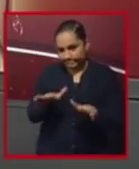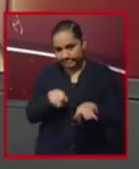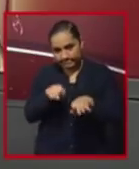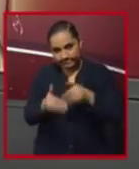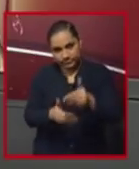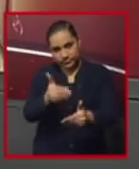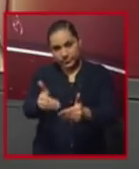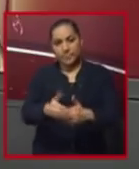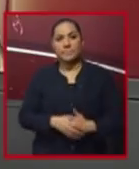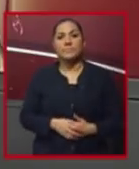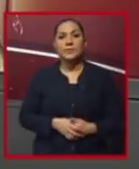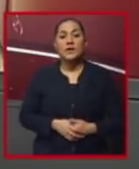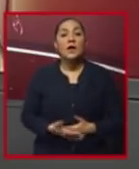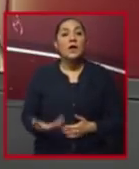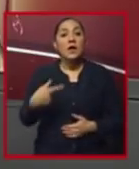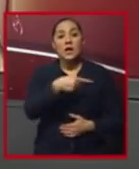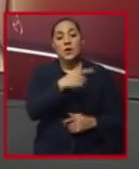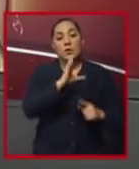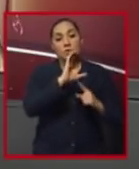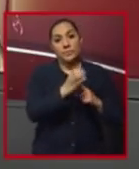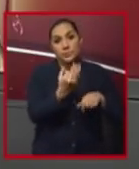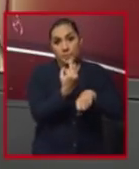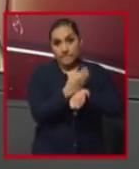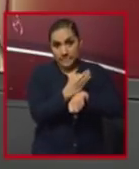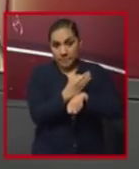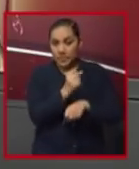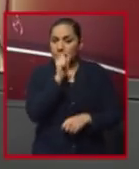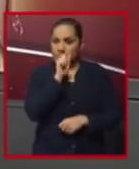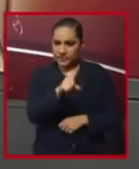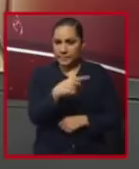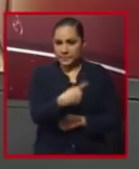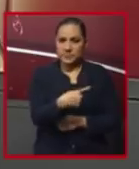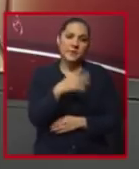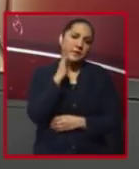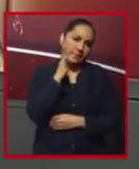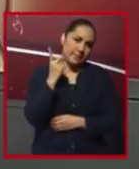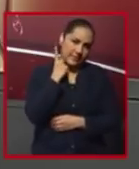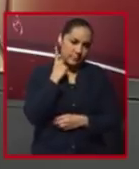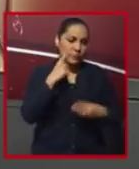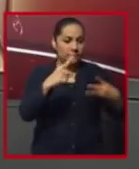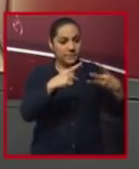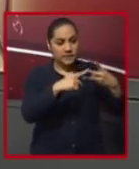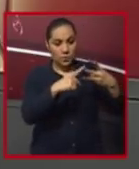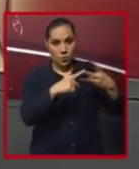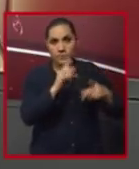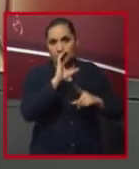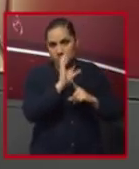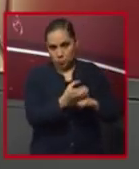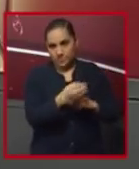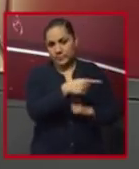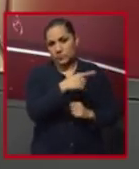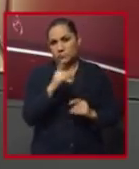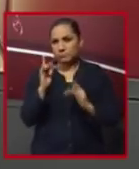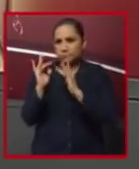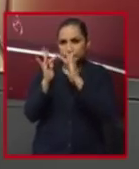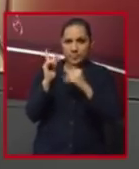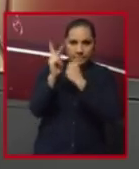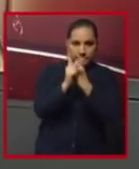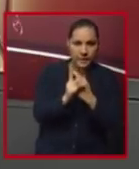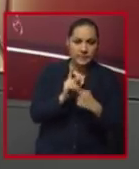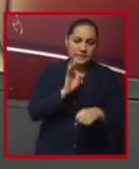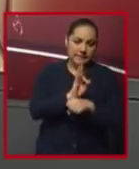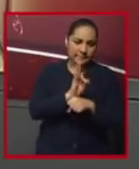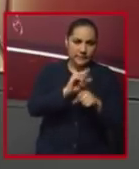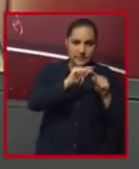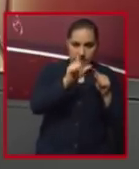Bueno, la Comisión Permanente también en la Cámara de Diputados instaló la segunda Comisión de Trabajo, Relaciones Exteriores, Defensa Nacional y